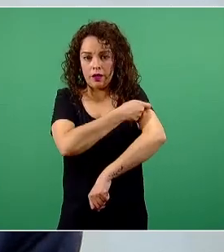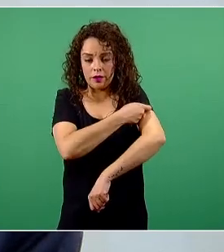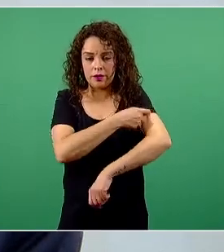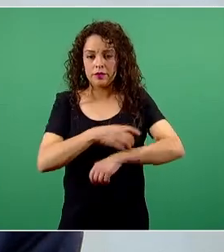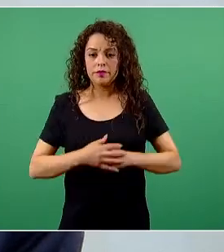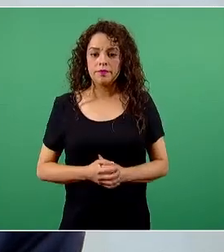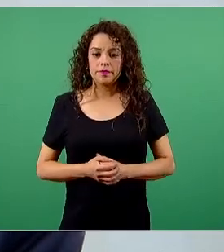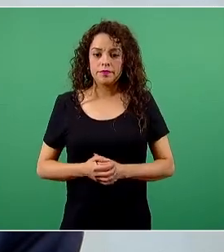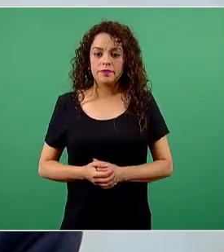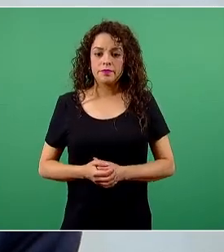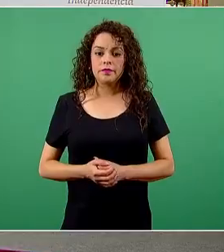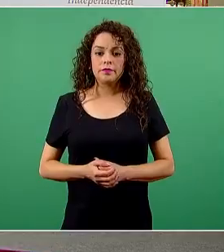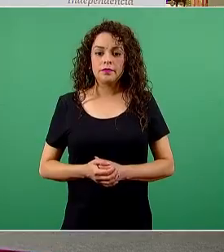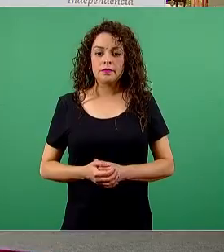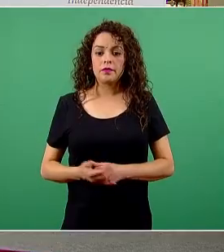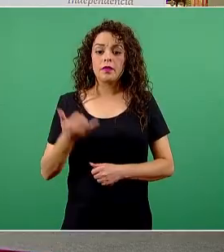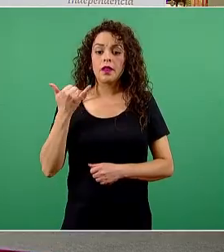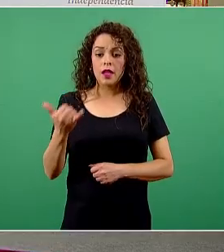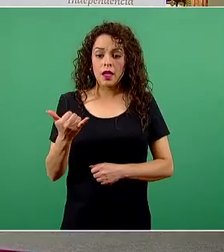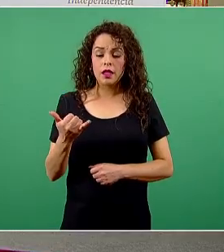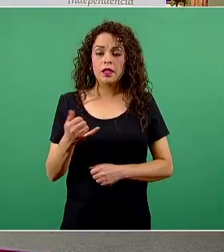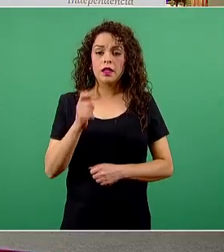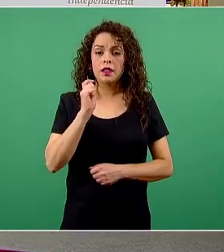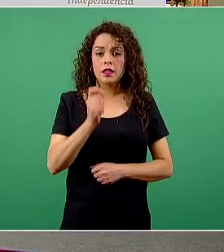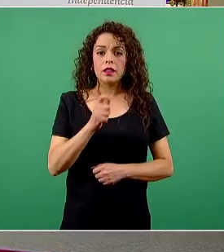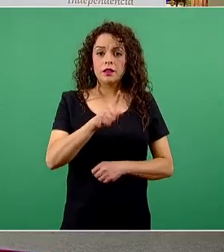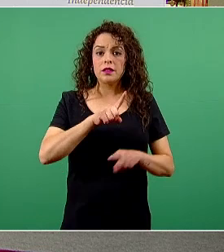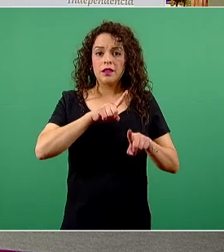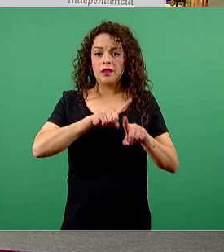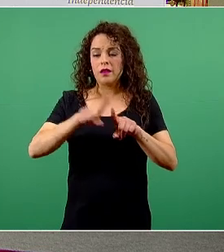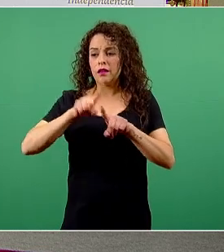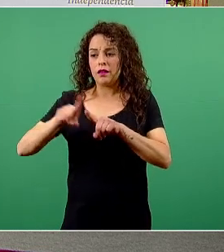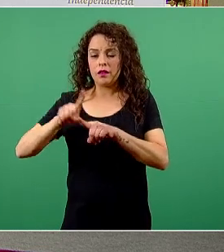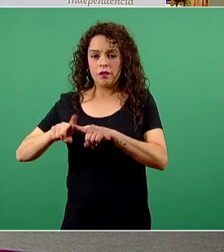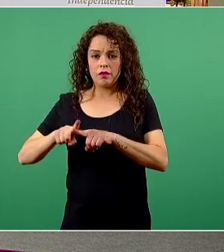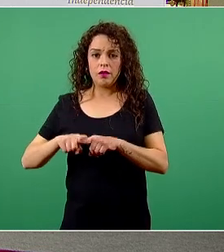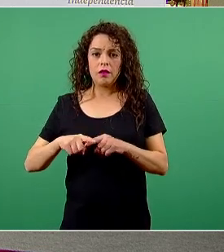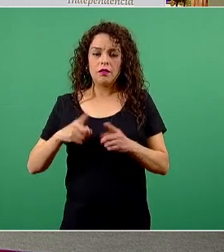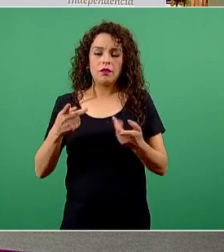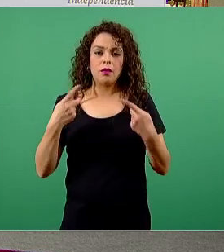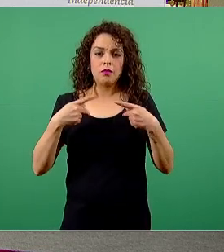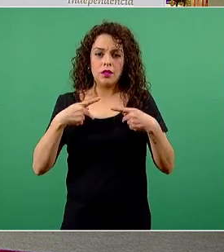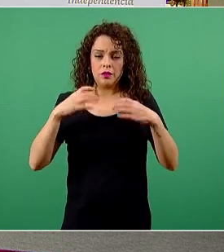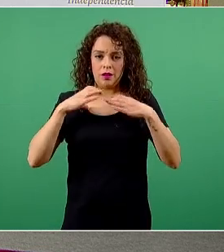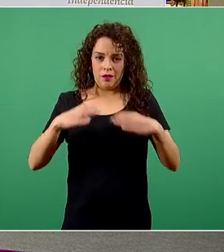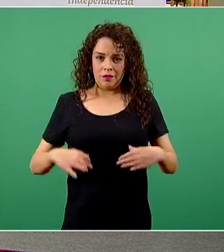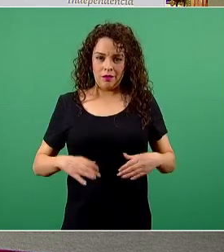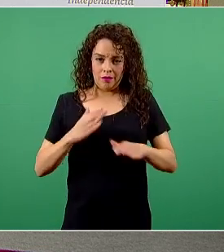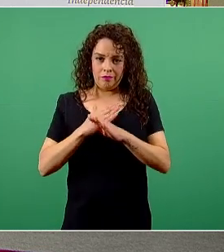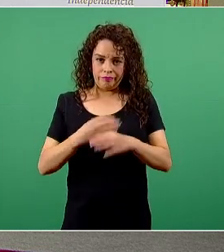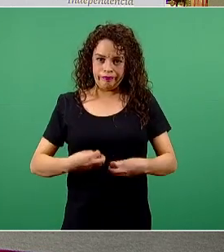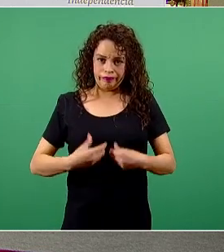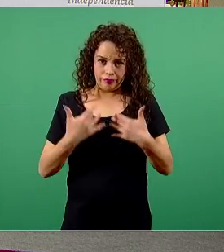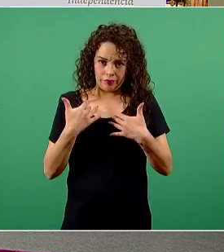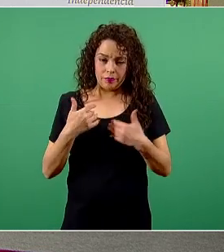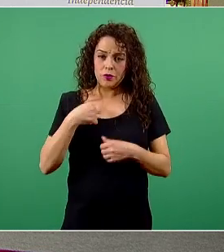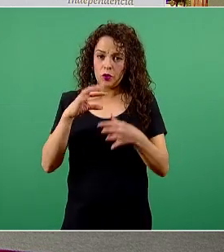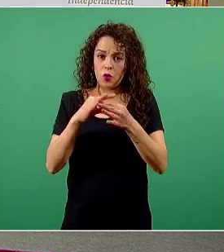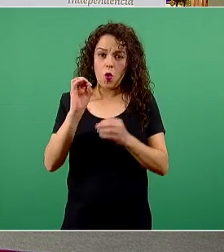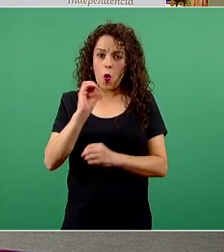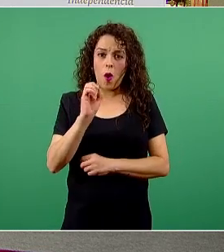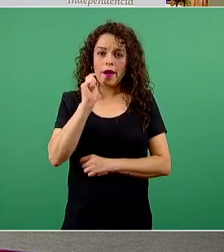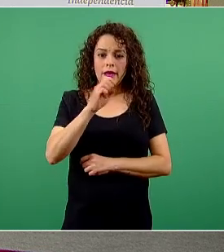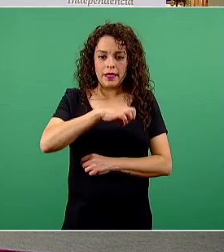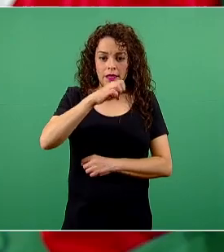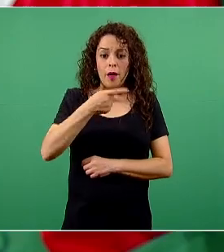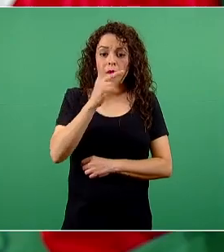seroprevalencia es distinta de acuerdo a los grupos de edad. No los presenté, pero los menciono ahora. De 0 a 20 años encontramos